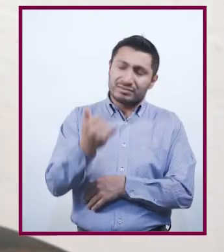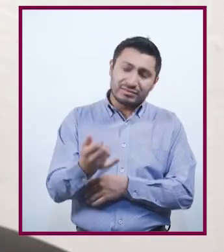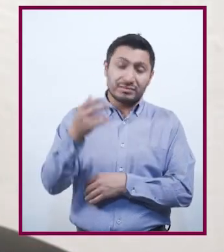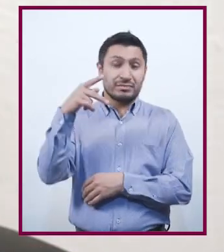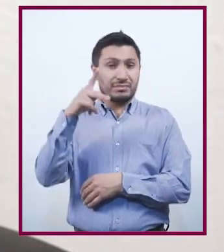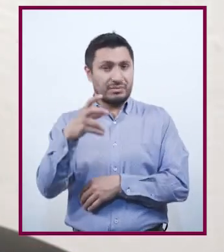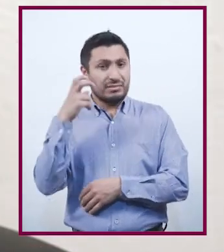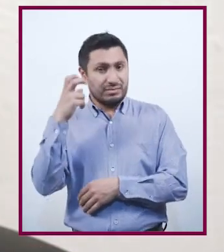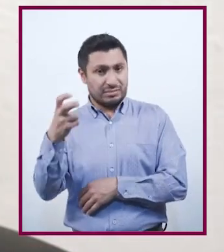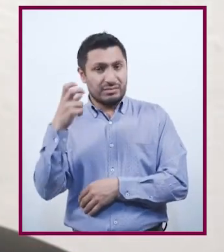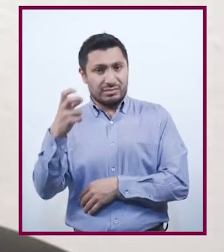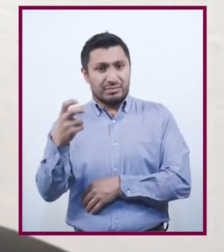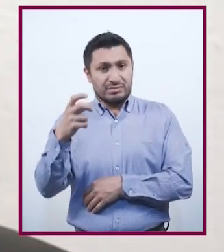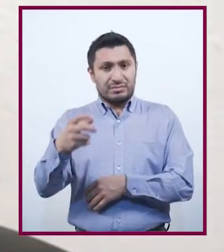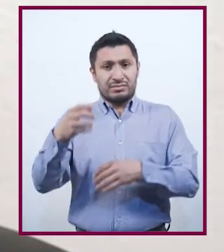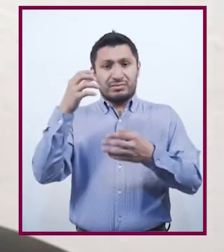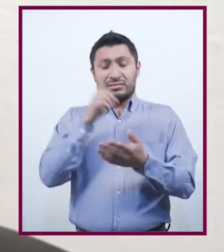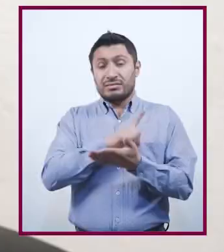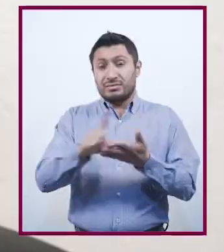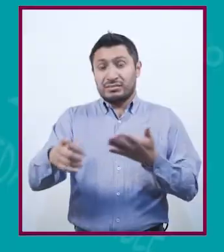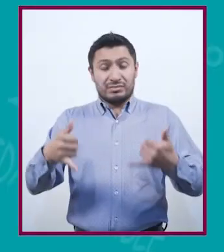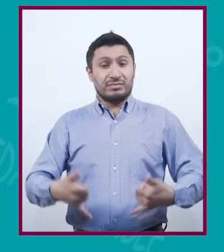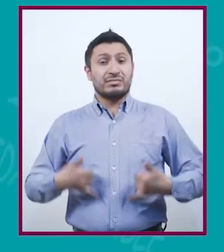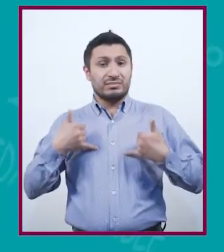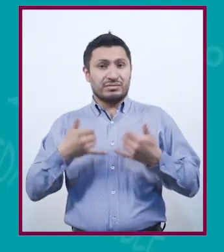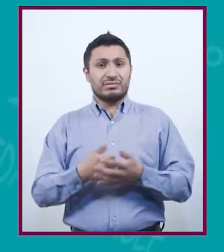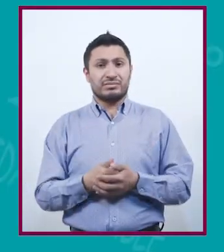gran derecho de la juventud. ¿Tú qué piensas?